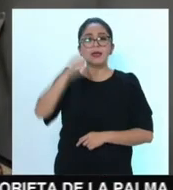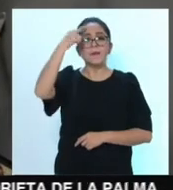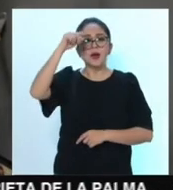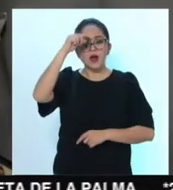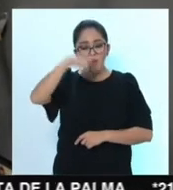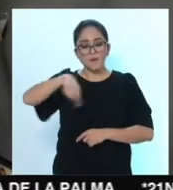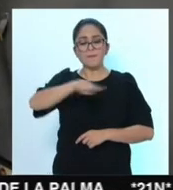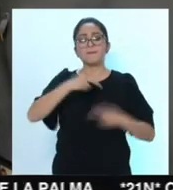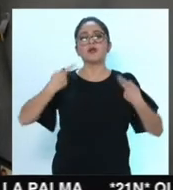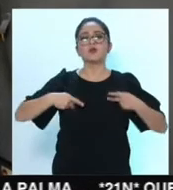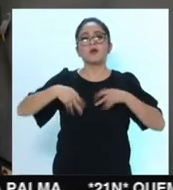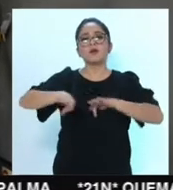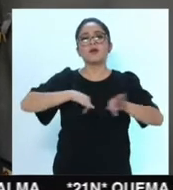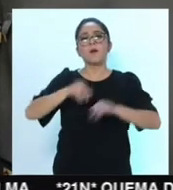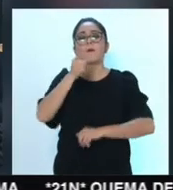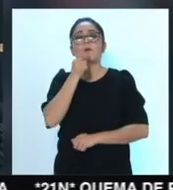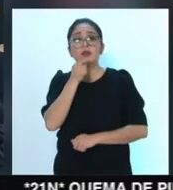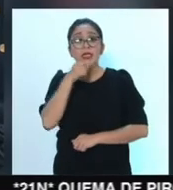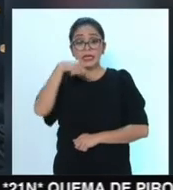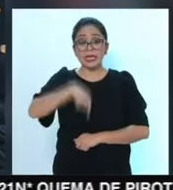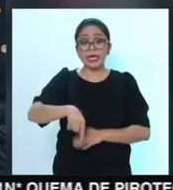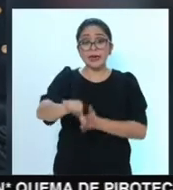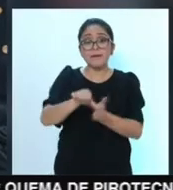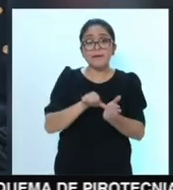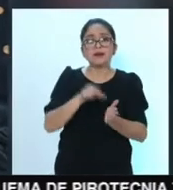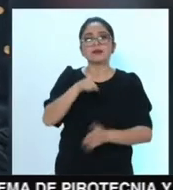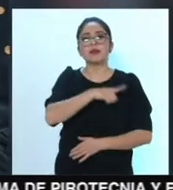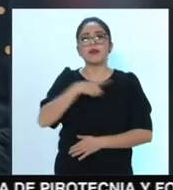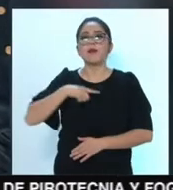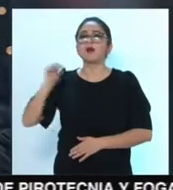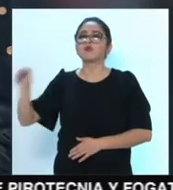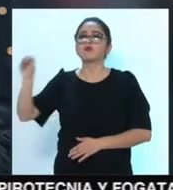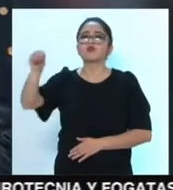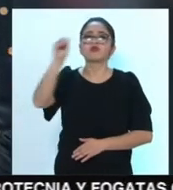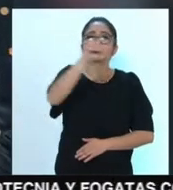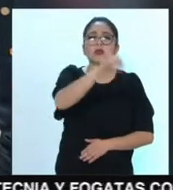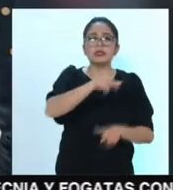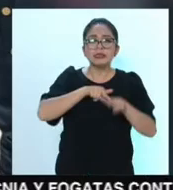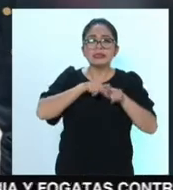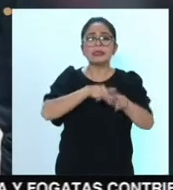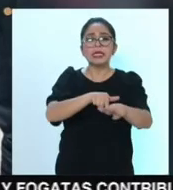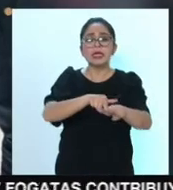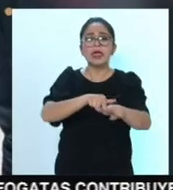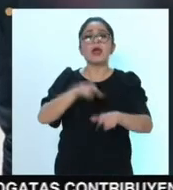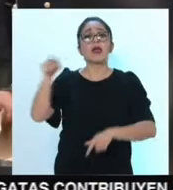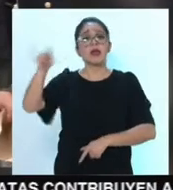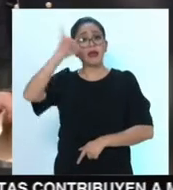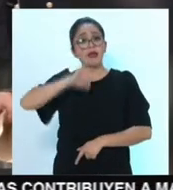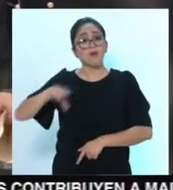Se prevé que este mismo mes concluyan los recorridos en los sectores faltantes, pues la jefa de gobierno